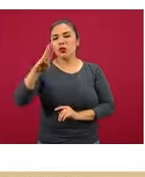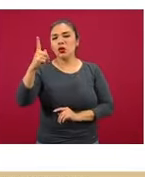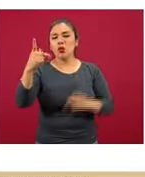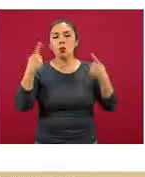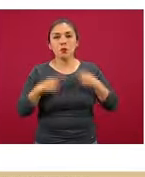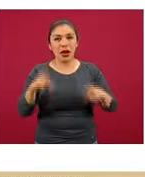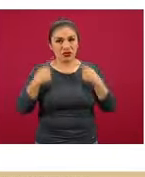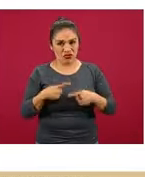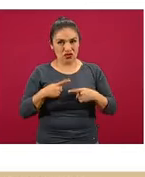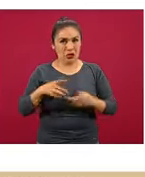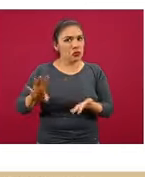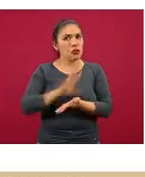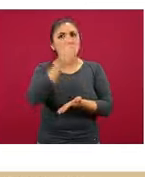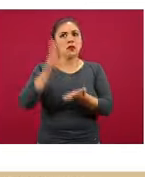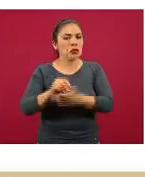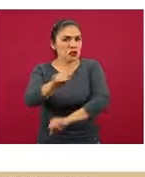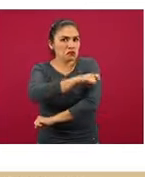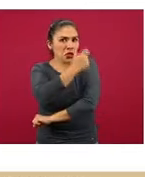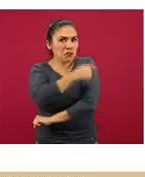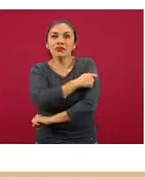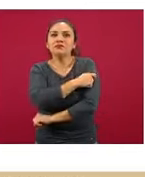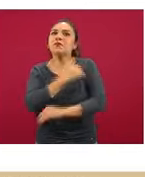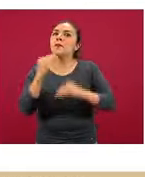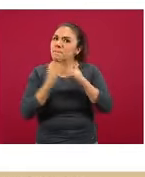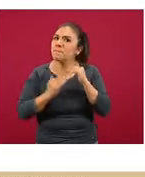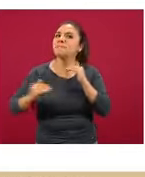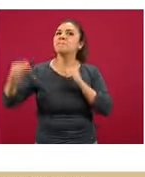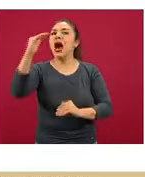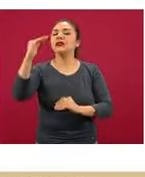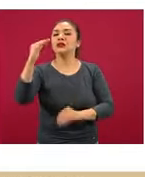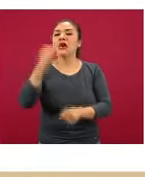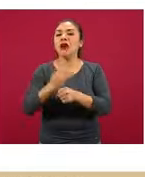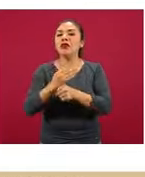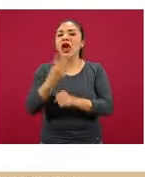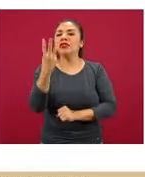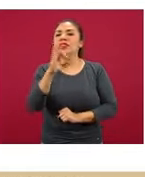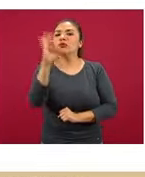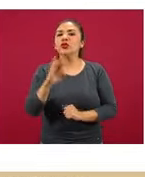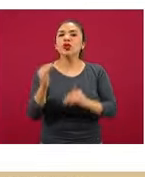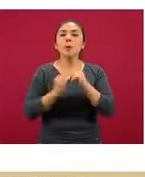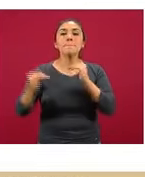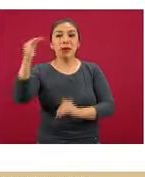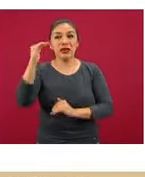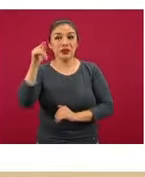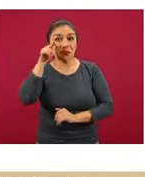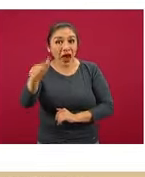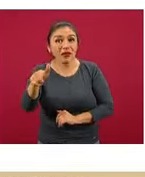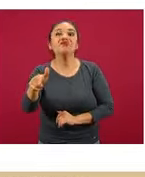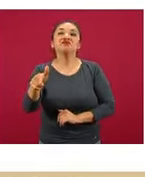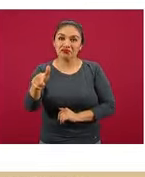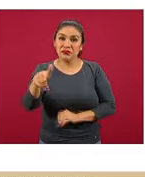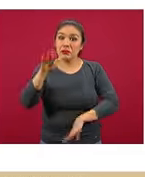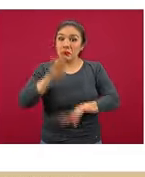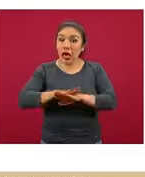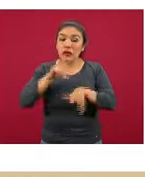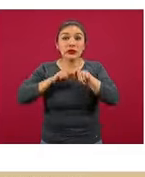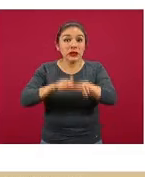907.391 profesionales de la salud, sino que además la ha rebasado en un 3%. Y lógicamente, mientras se